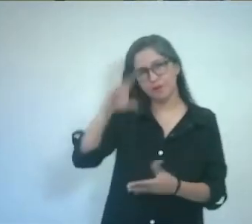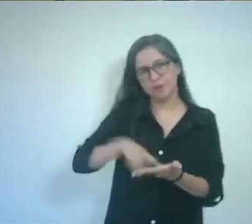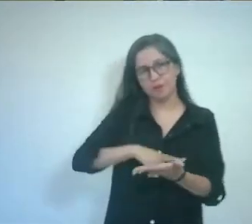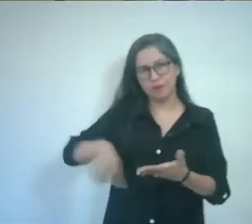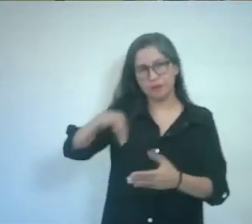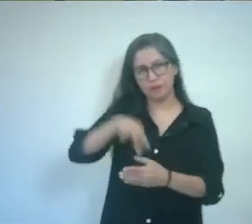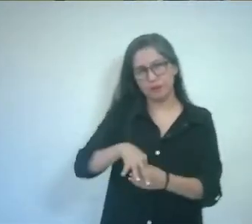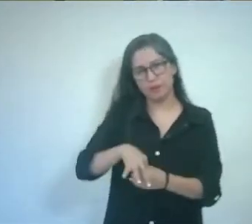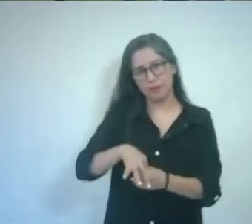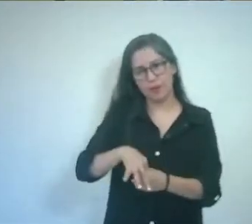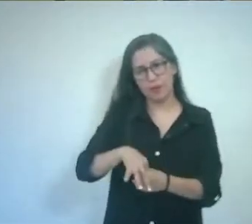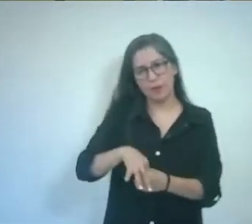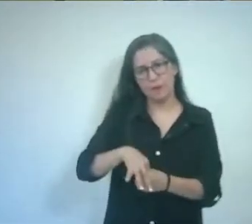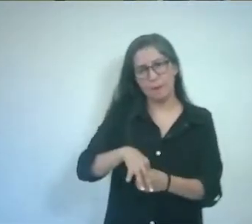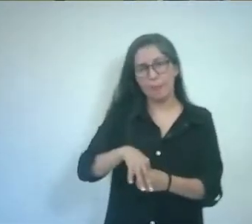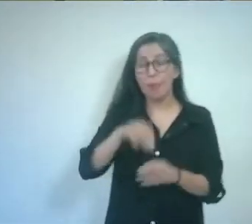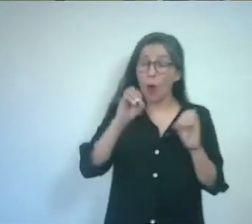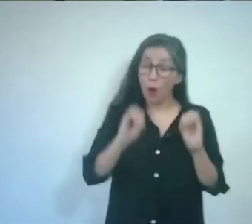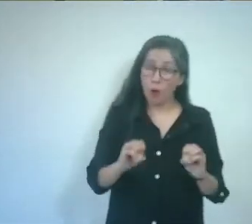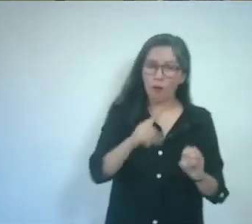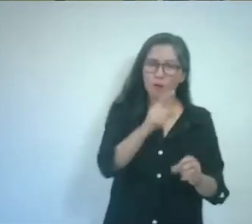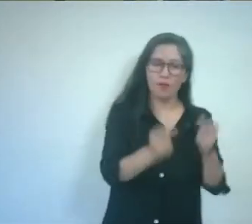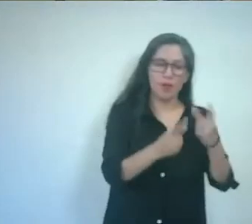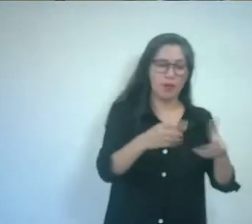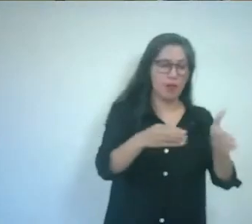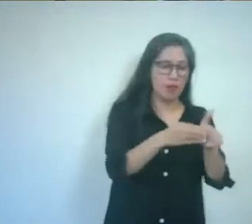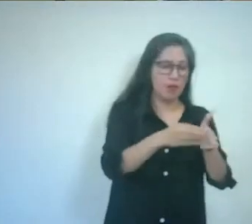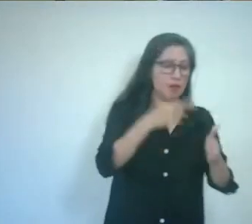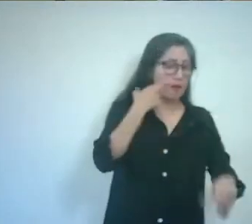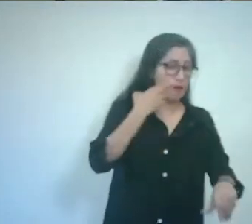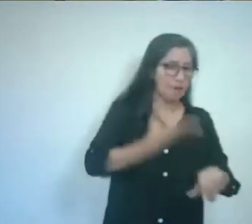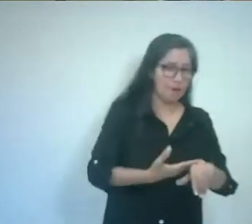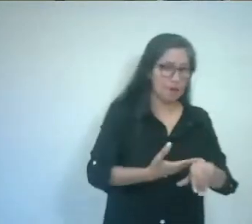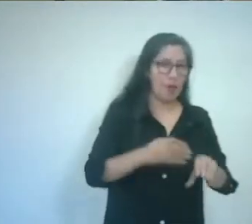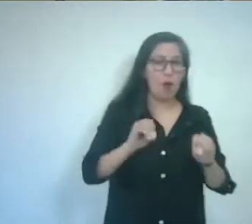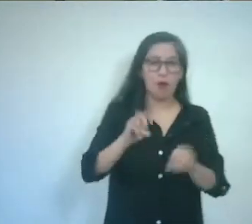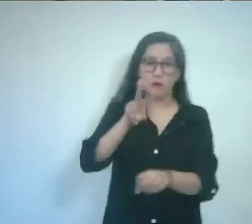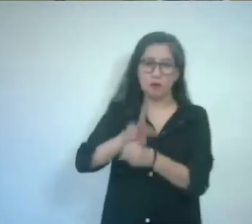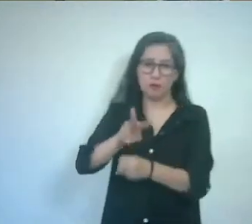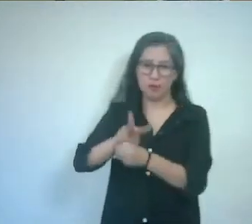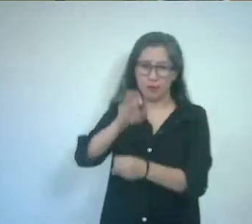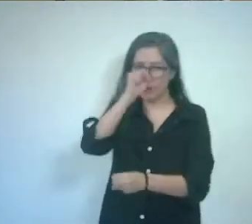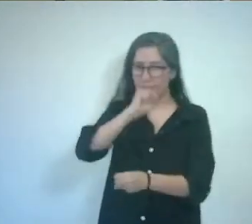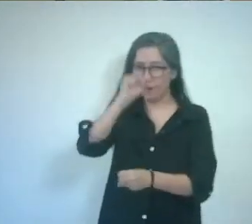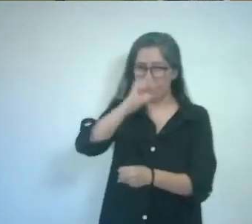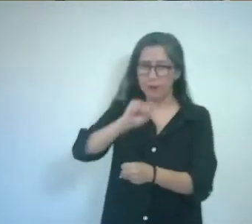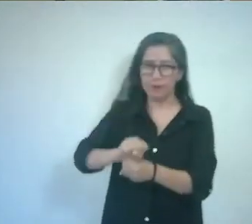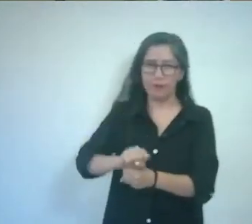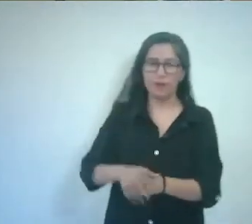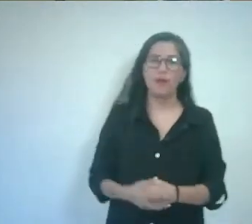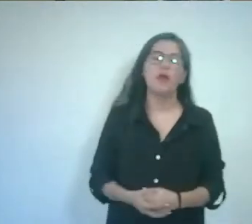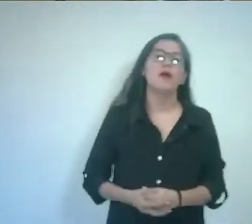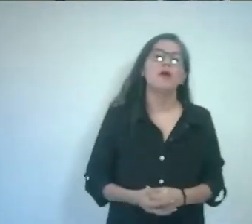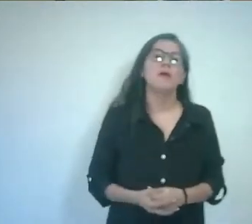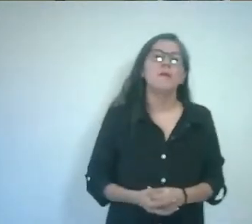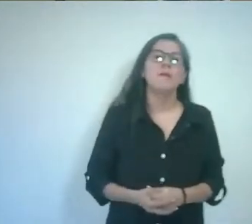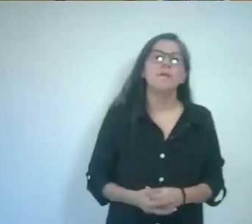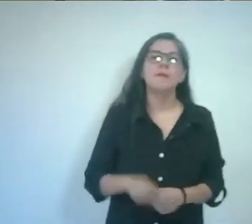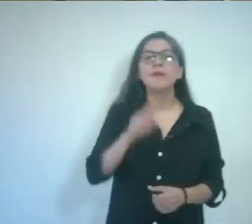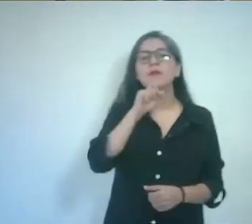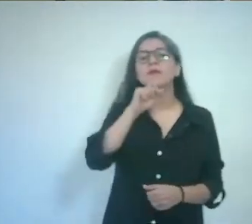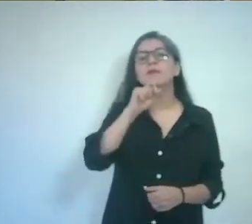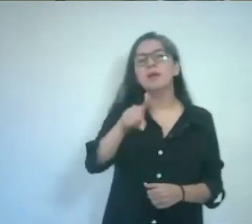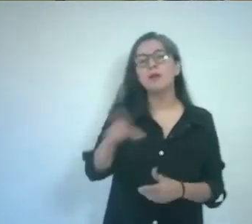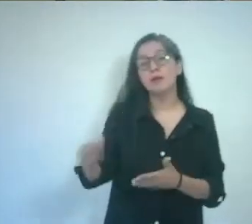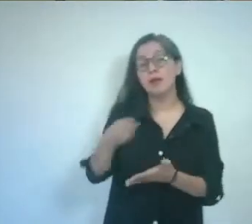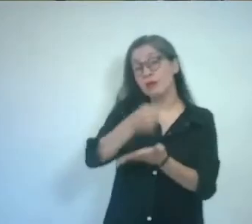el carácter de funcionarios de casilla, con el carácter de supervisores. Y también sumarme a los